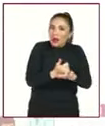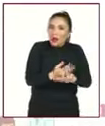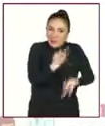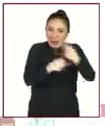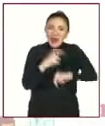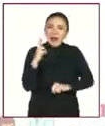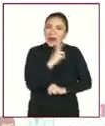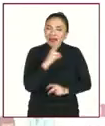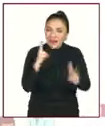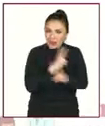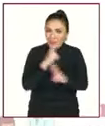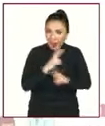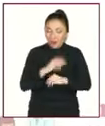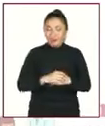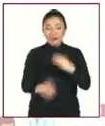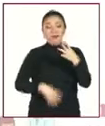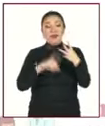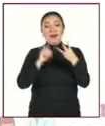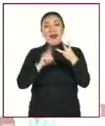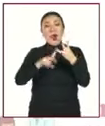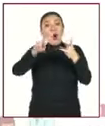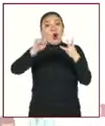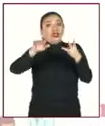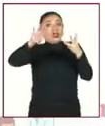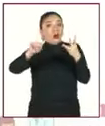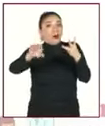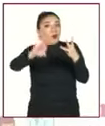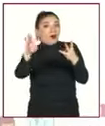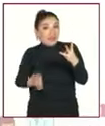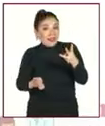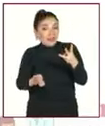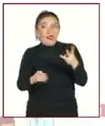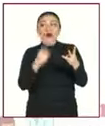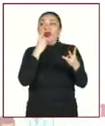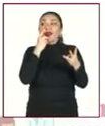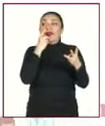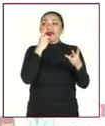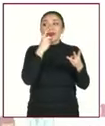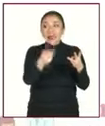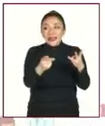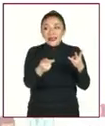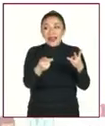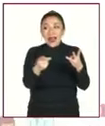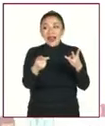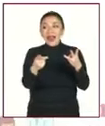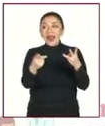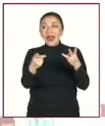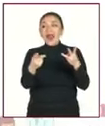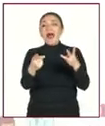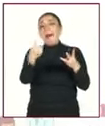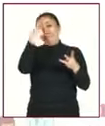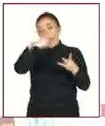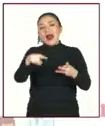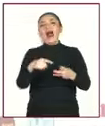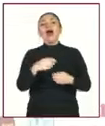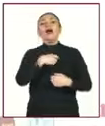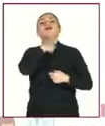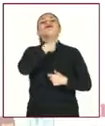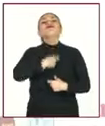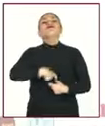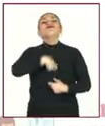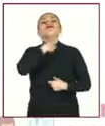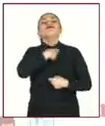Y el 89%, creo que ahí vamos bien, ya estamos en la respuesta que queremos, liberar la vía aérea